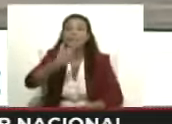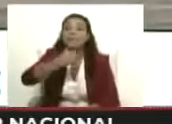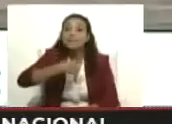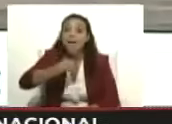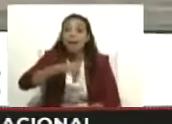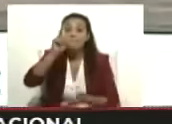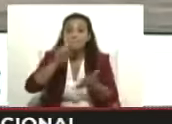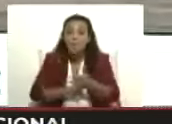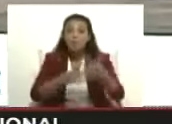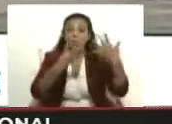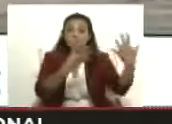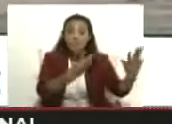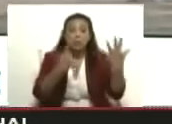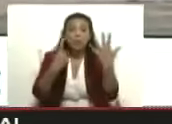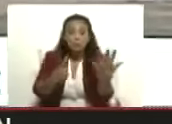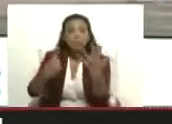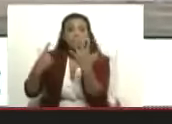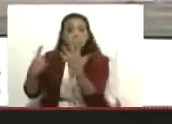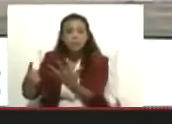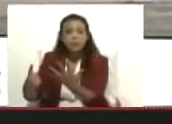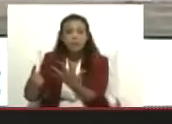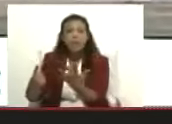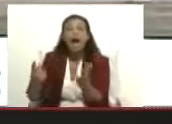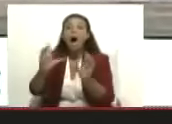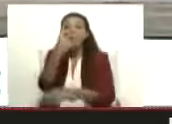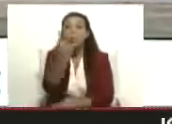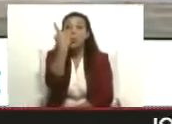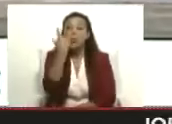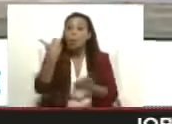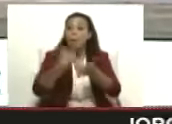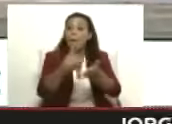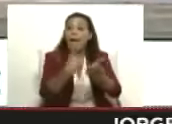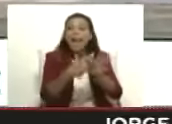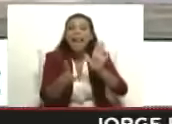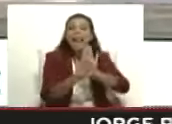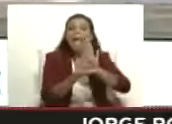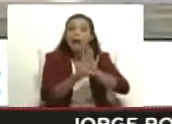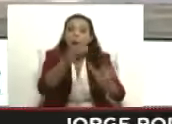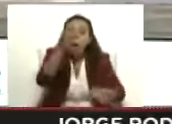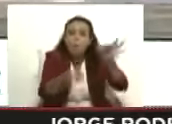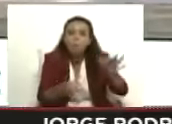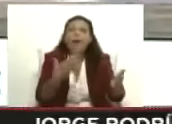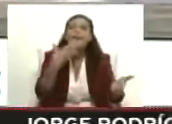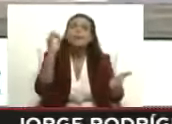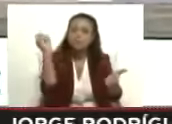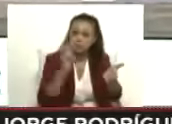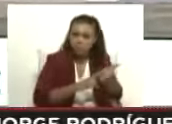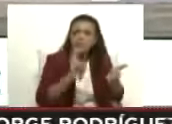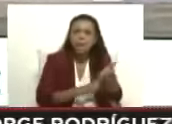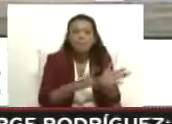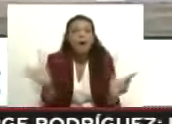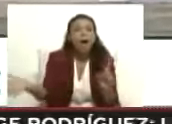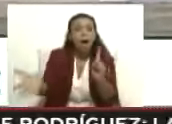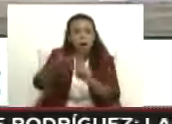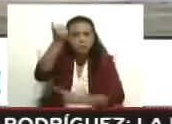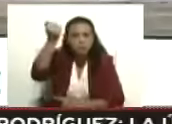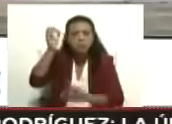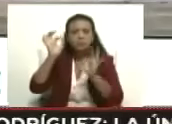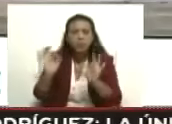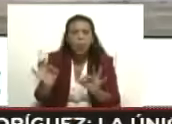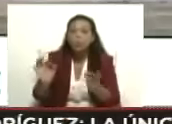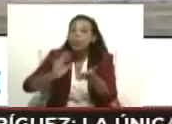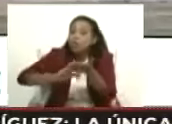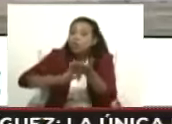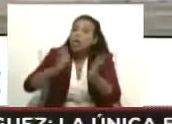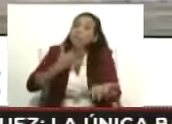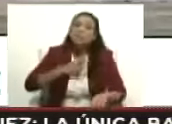de 1966 como el único instrumento jurídico válido para alcanzar una